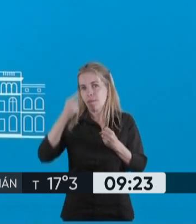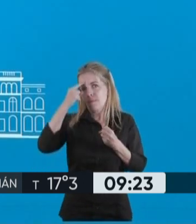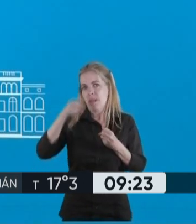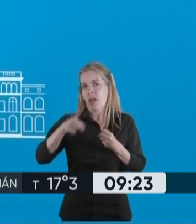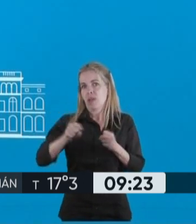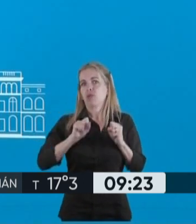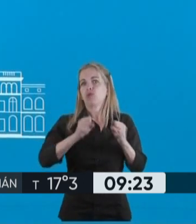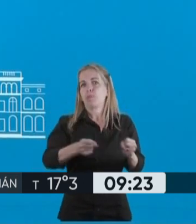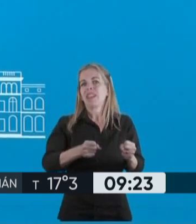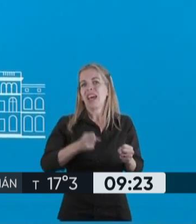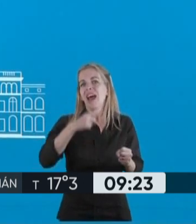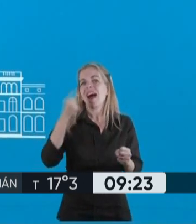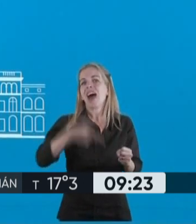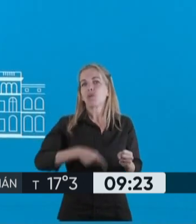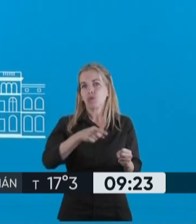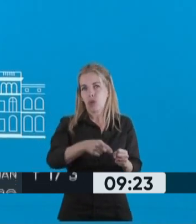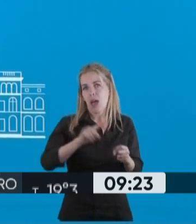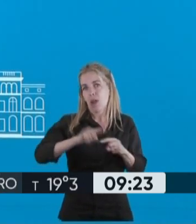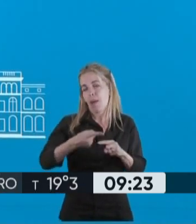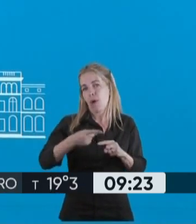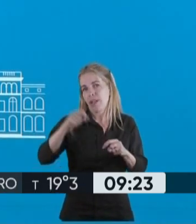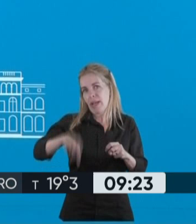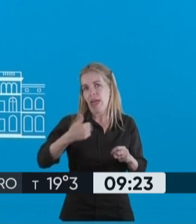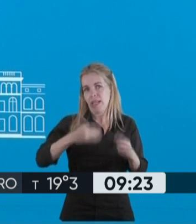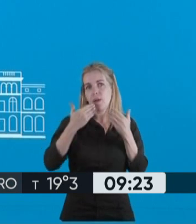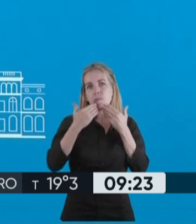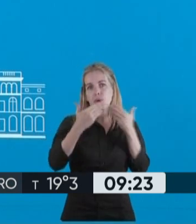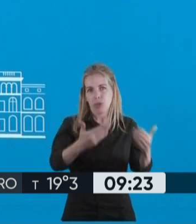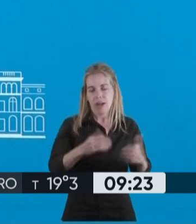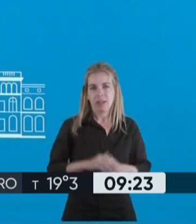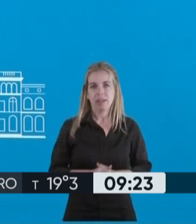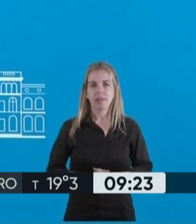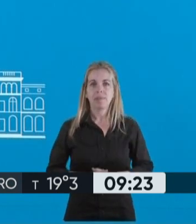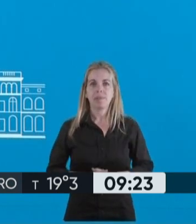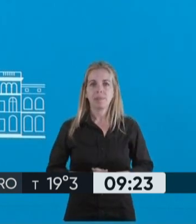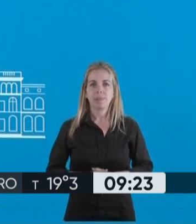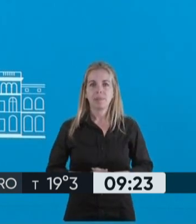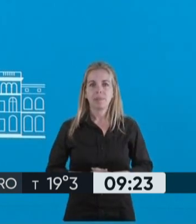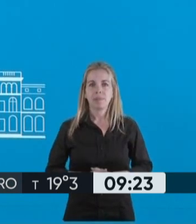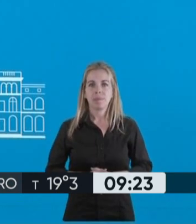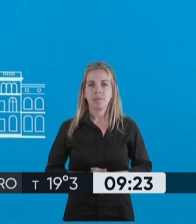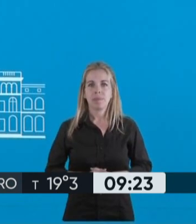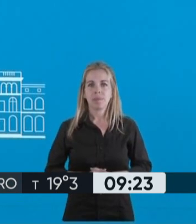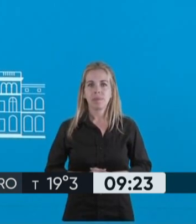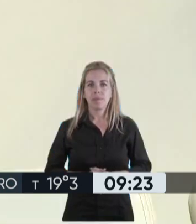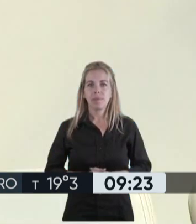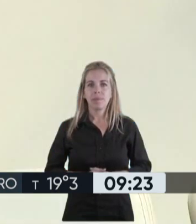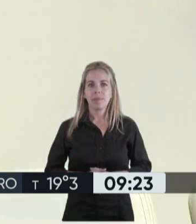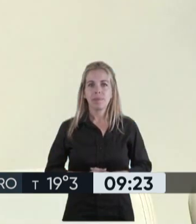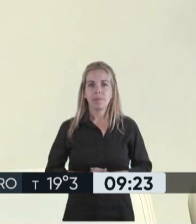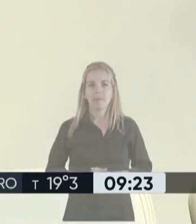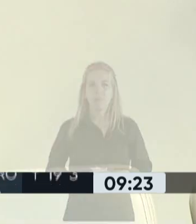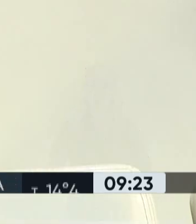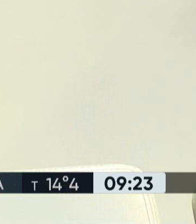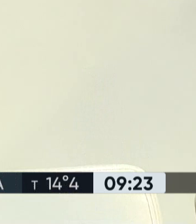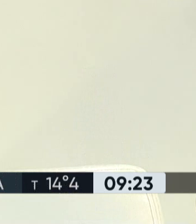fin, que es el fin superior que tiene nuestra política exterior. Muchas gracias. Fabián Goldman, de La Patriada. ¿Qué Hola, tal? Buenos Fabián, días. buen día. ¿Cómo